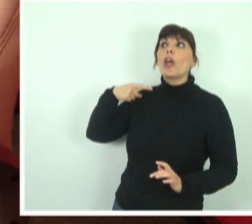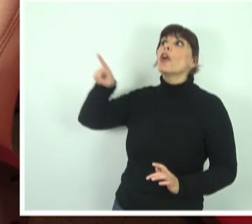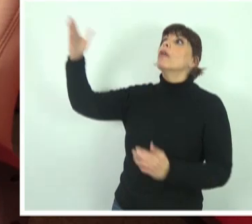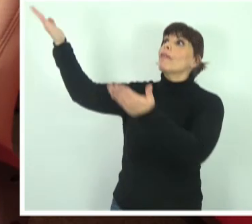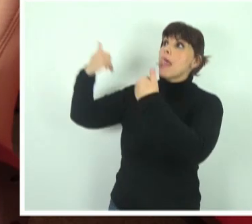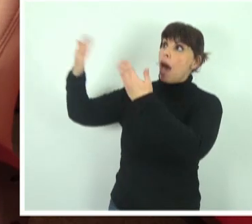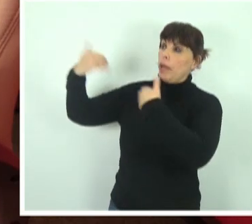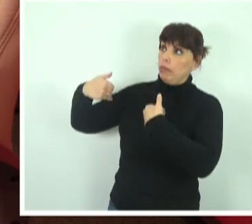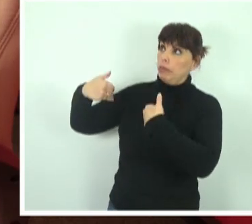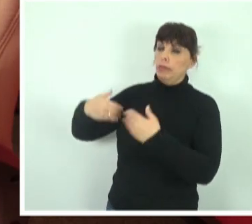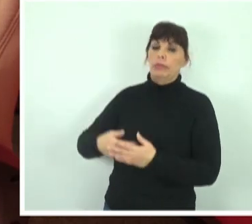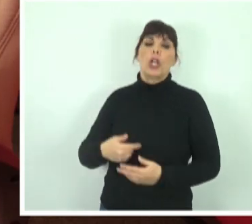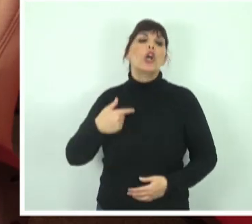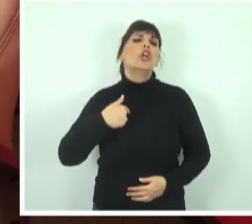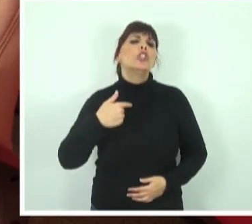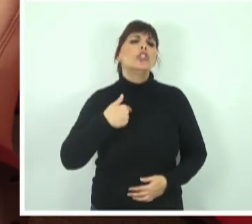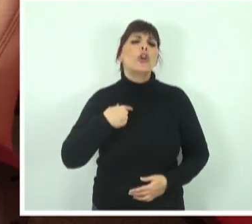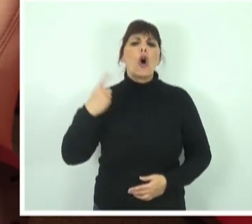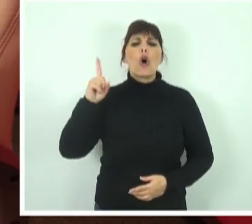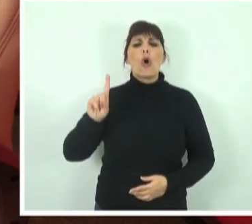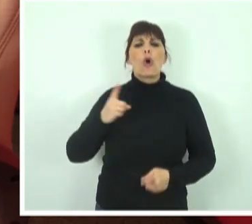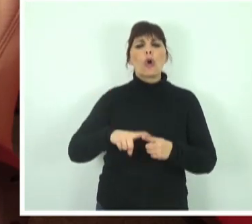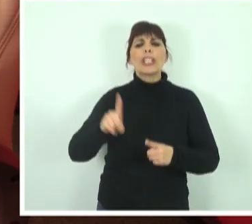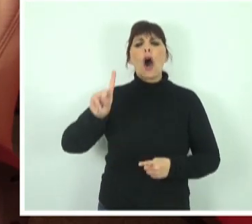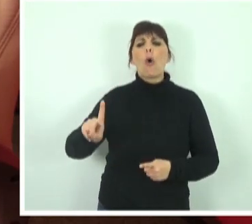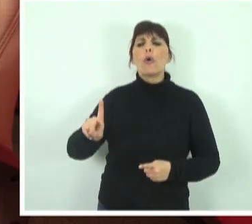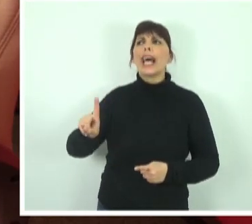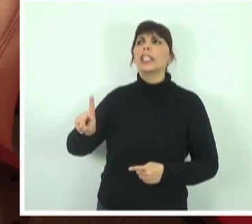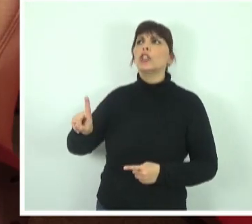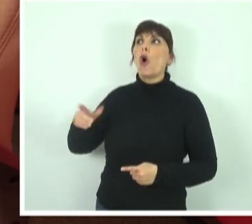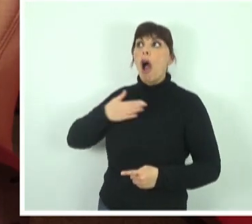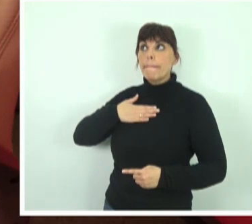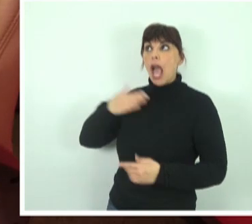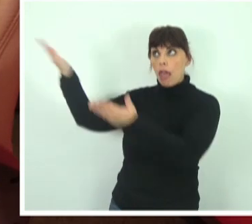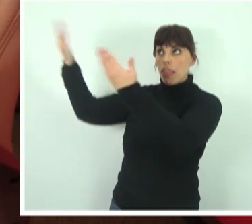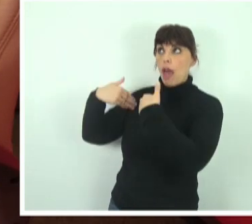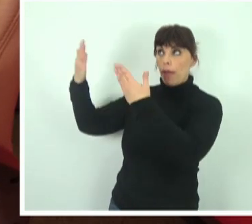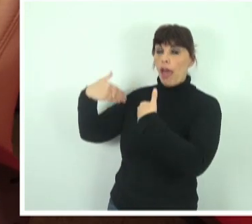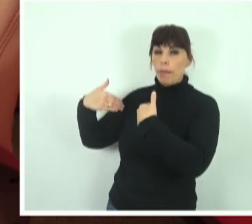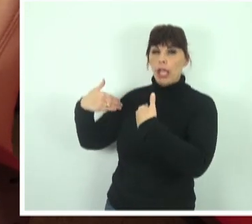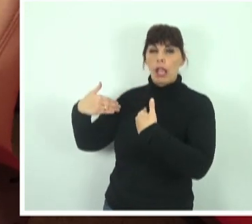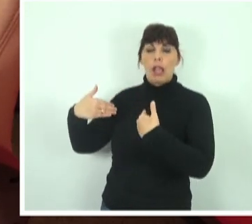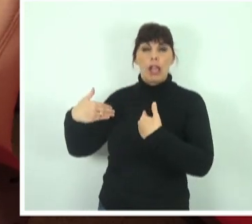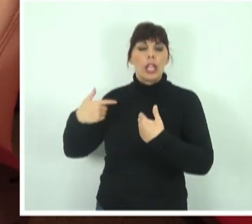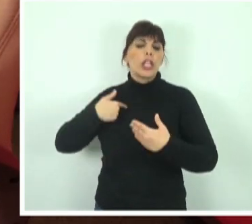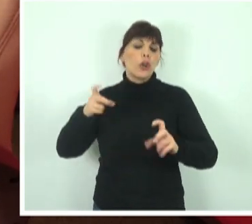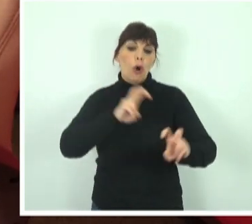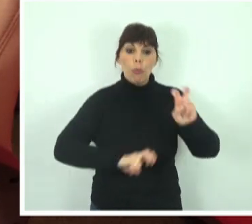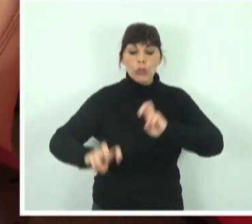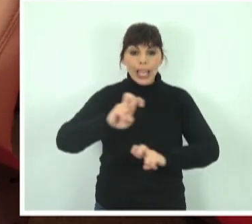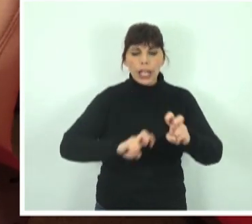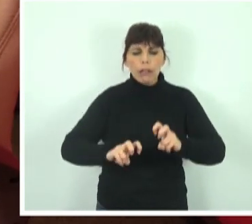Y dice: una cosa he demandado al Señor, y esta buscaré. Es interesante que lo que tú